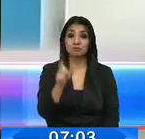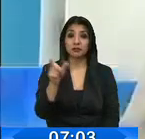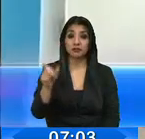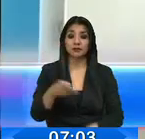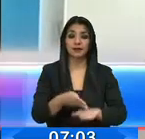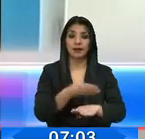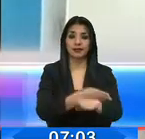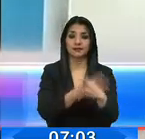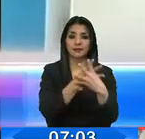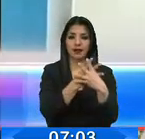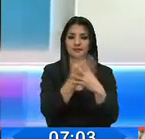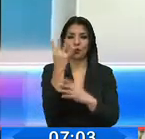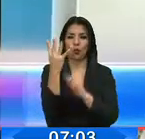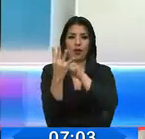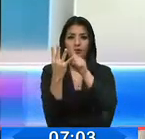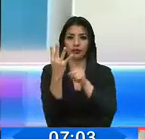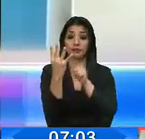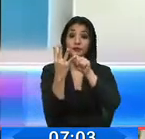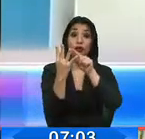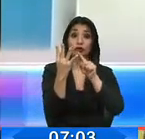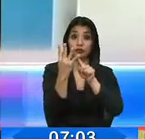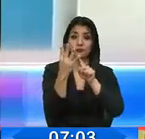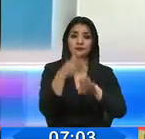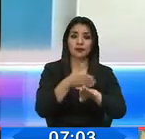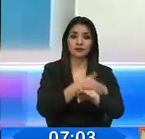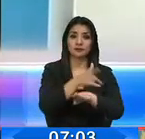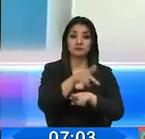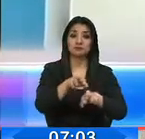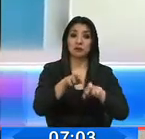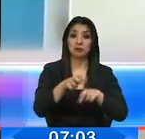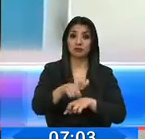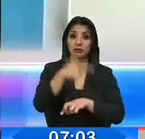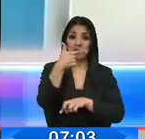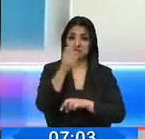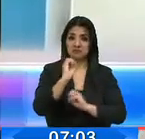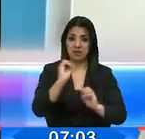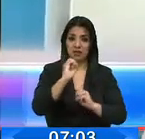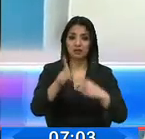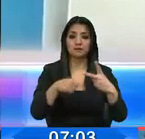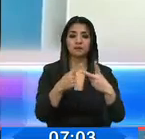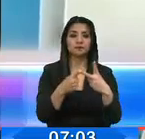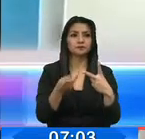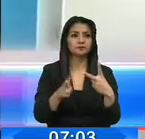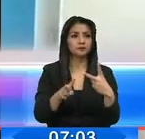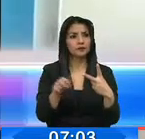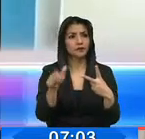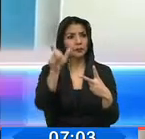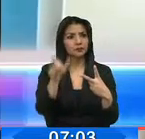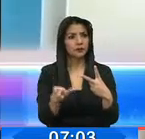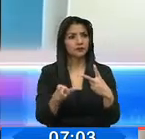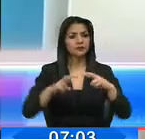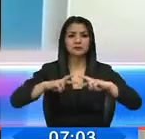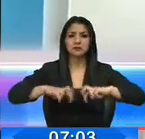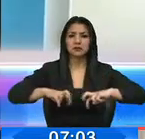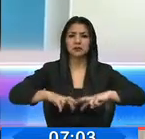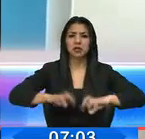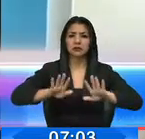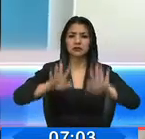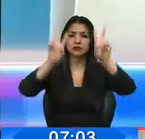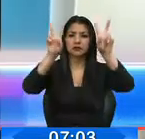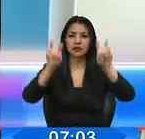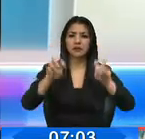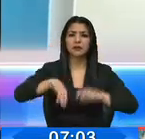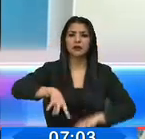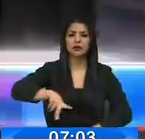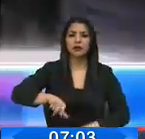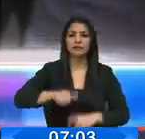antecedentes. Una de ellas por tenencia de armas y la otra persona se encuentra investigada en un caso de un